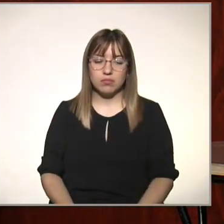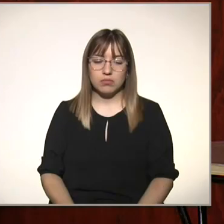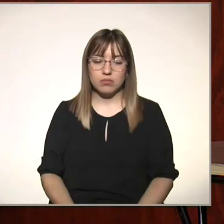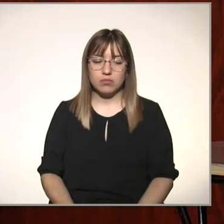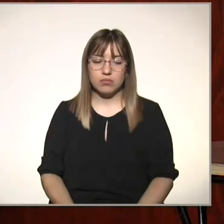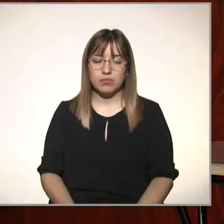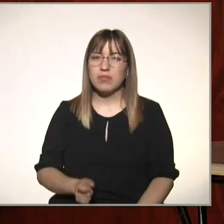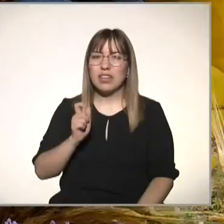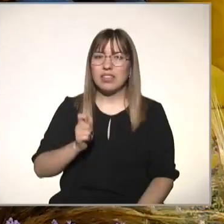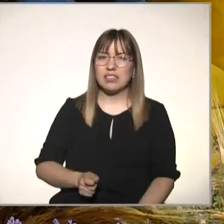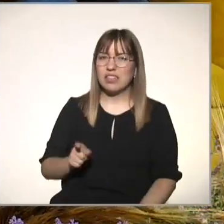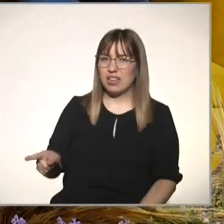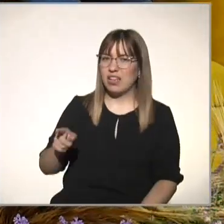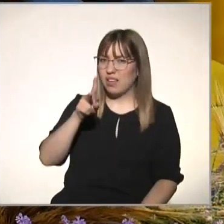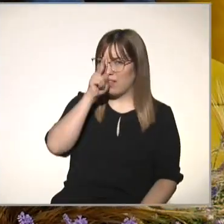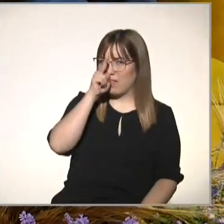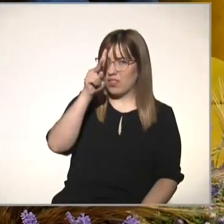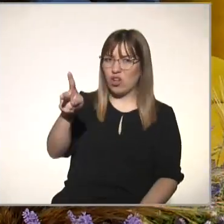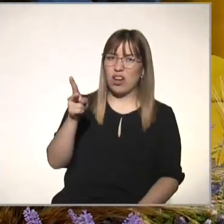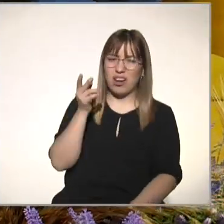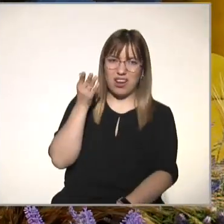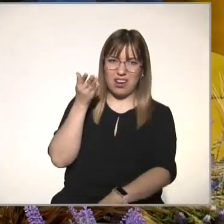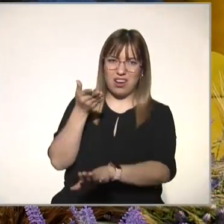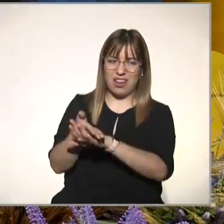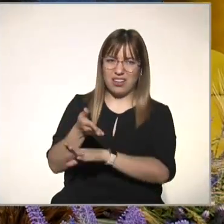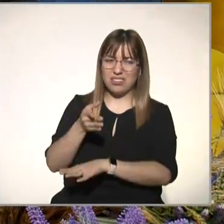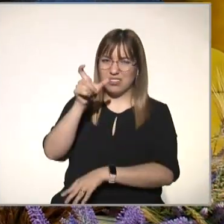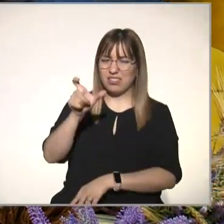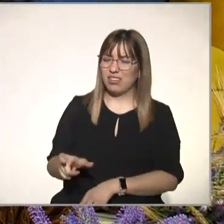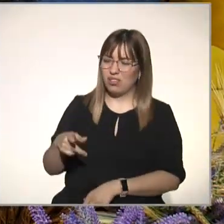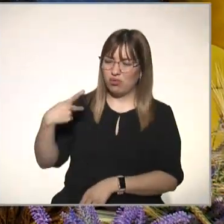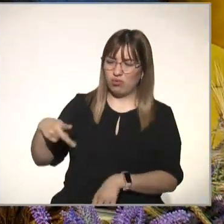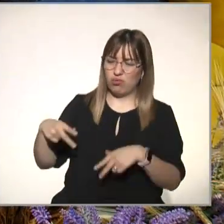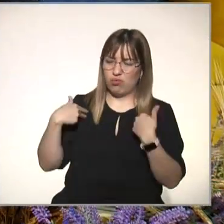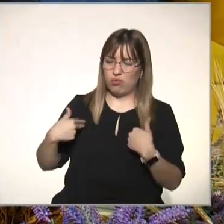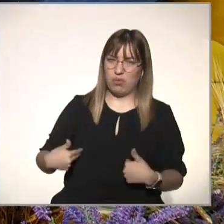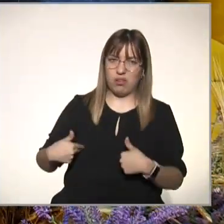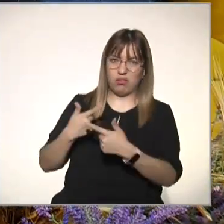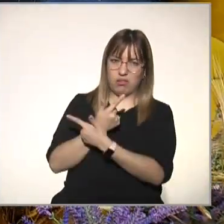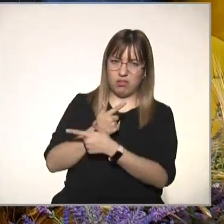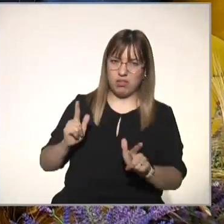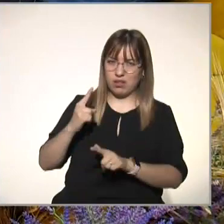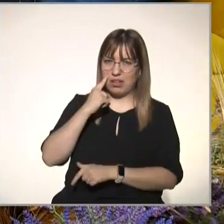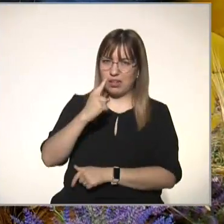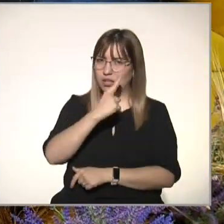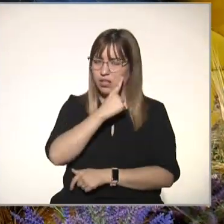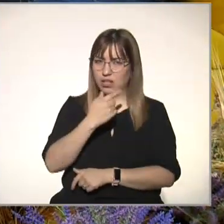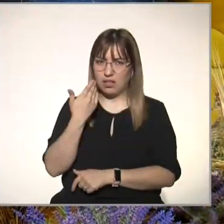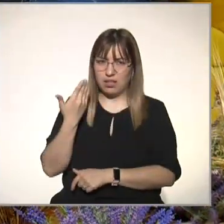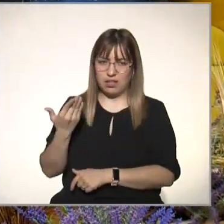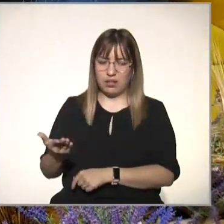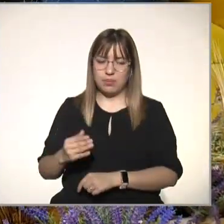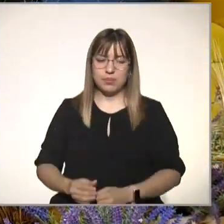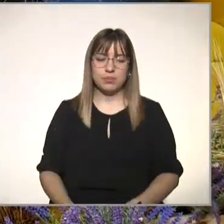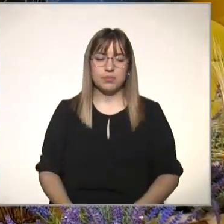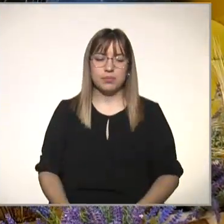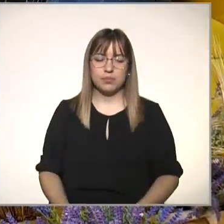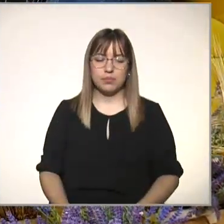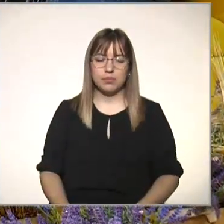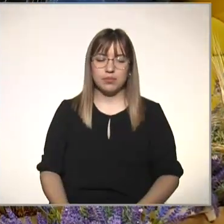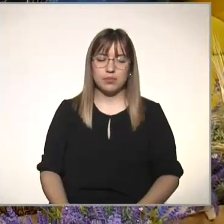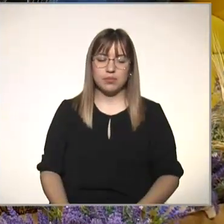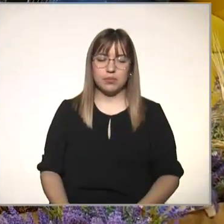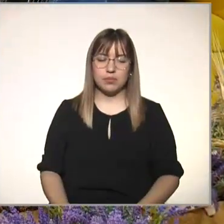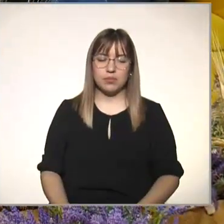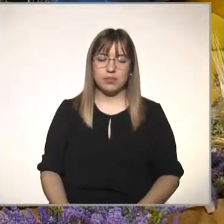no permitirle ser quien realmente es y como sea que quiera definirse. Entonces, sí es de aguas que en la familia tengamos